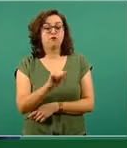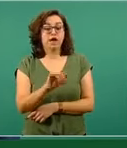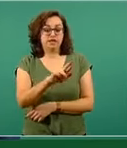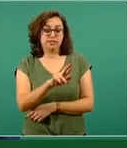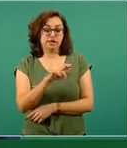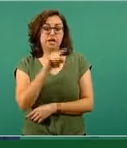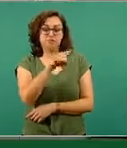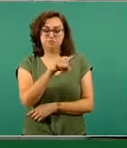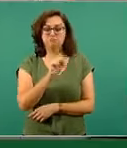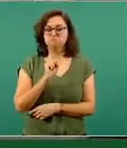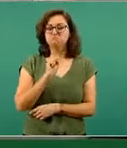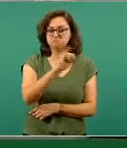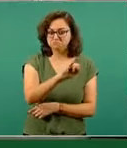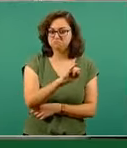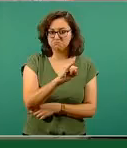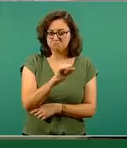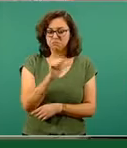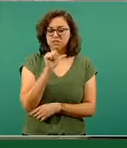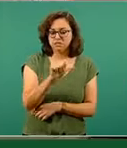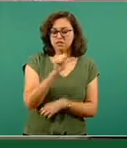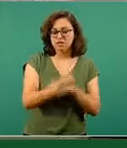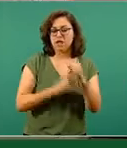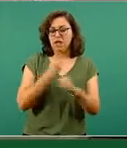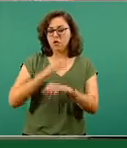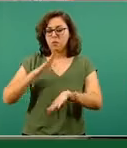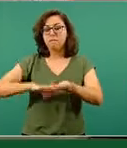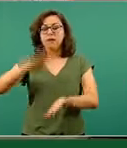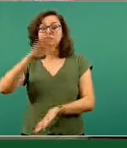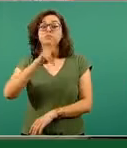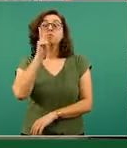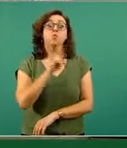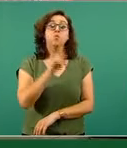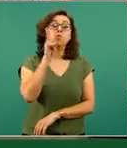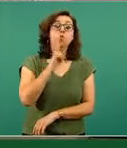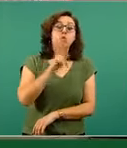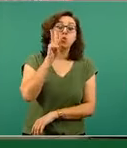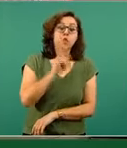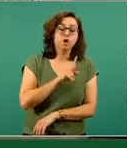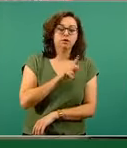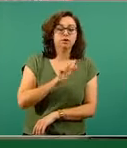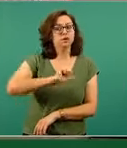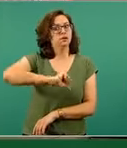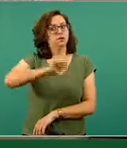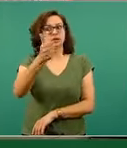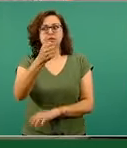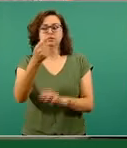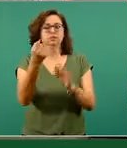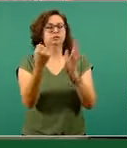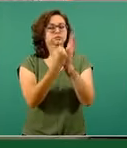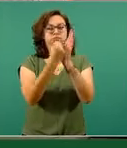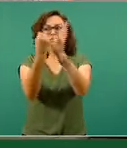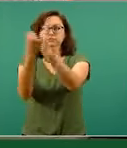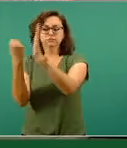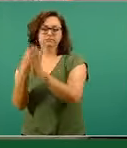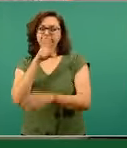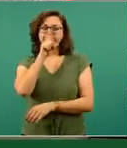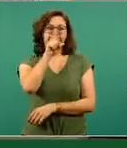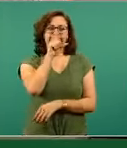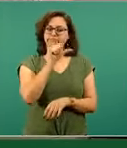consideró a personas de 16 en adelante y el resto de las compañías de 18 en adelante.